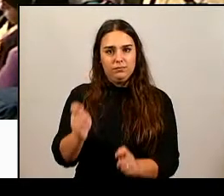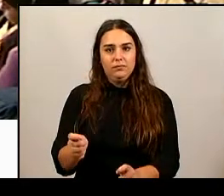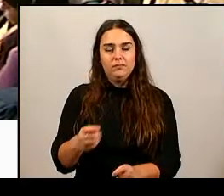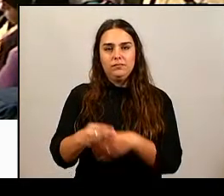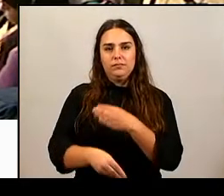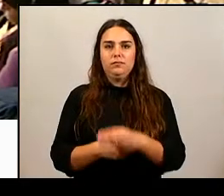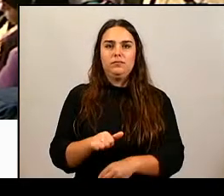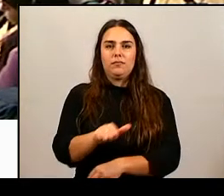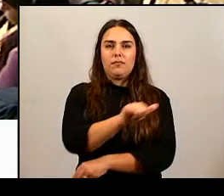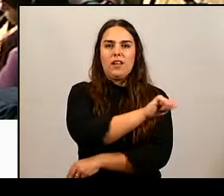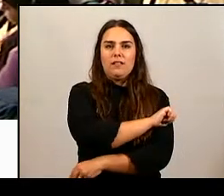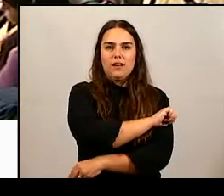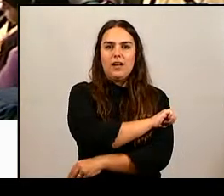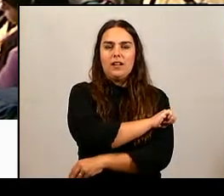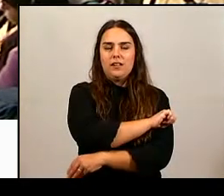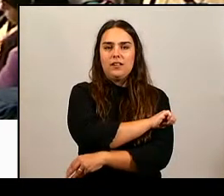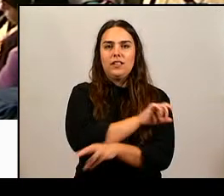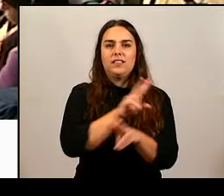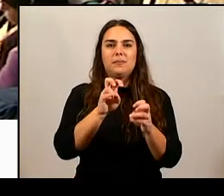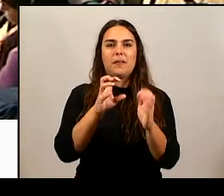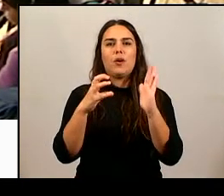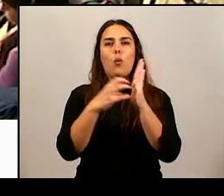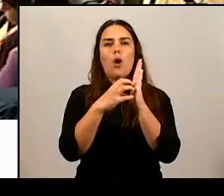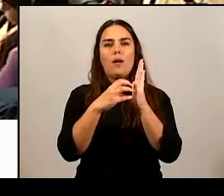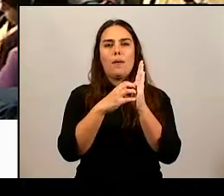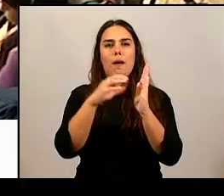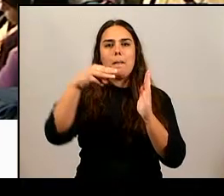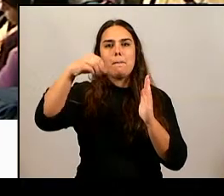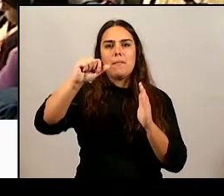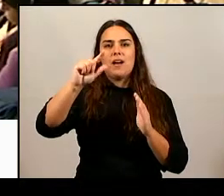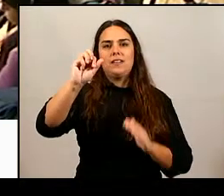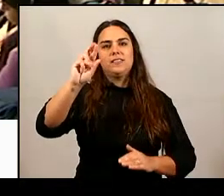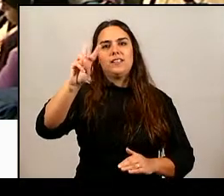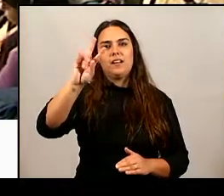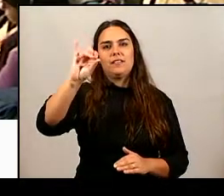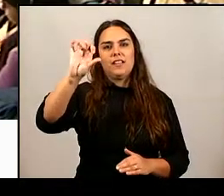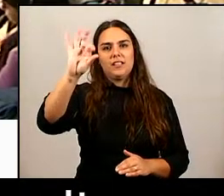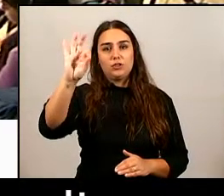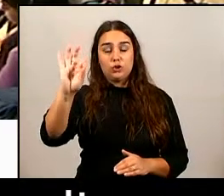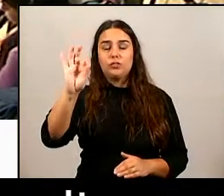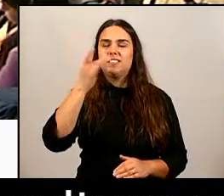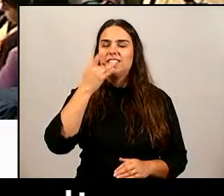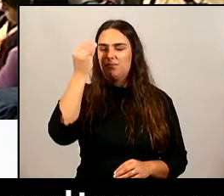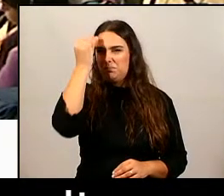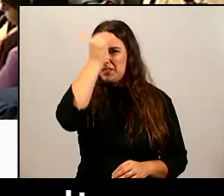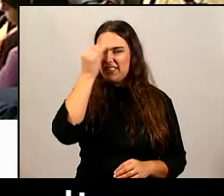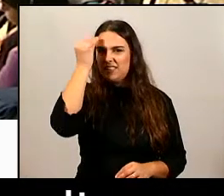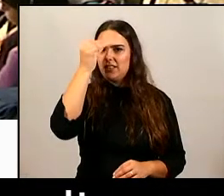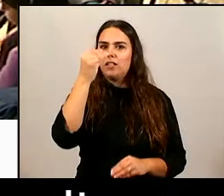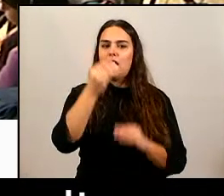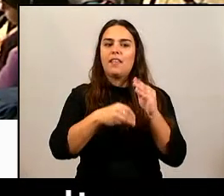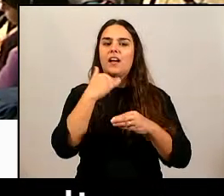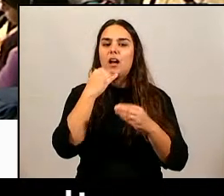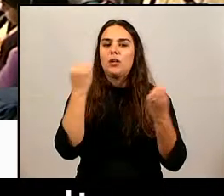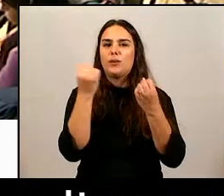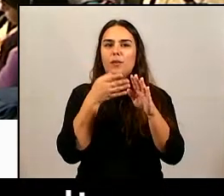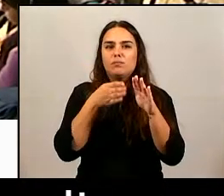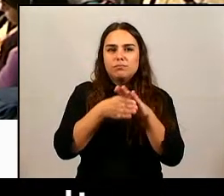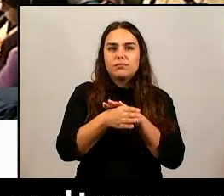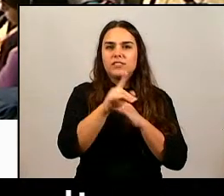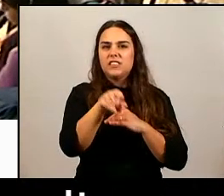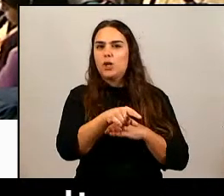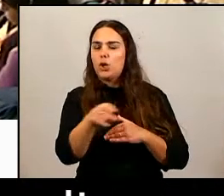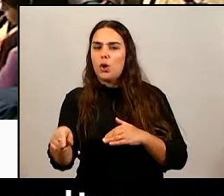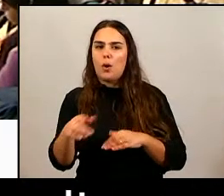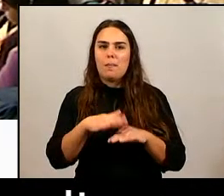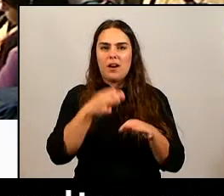avala la cueva de Maltravieso, el hecho de que tenga 66.000 años, si se contempla hacer algún tipo de actuación para poner un poco